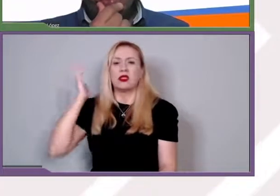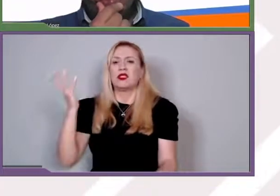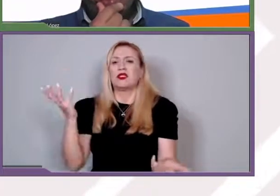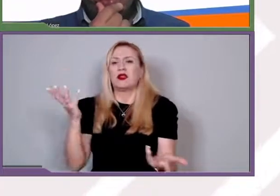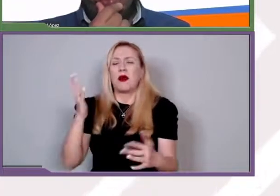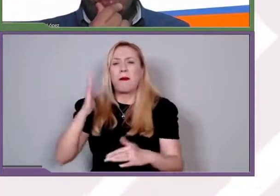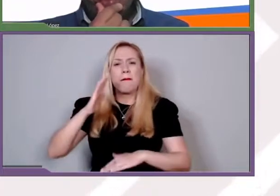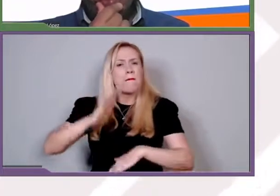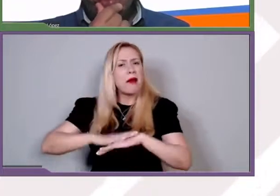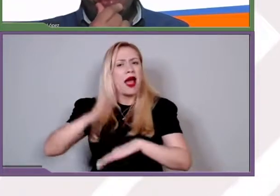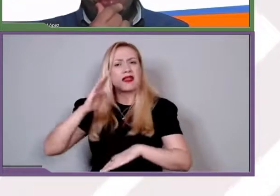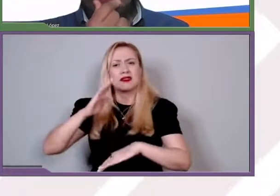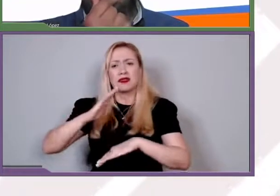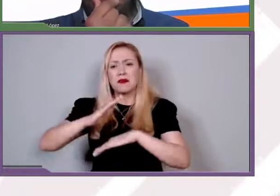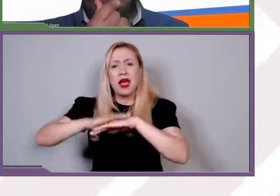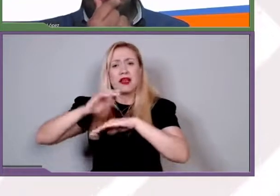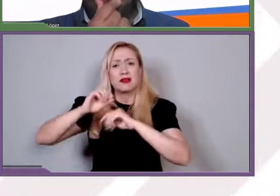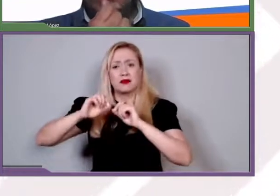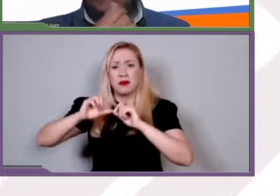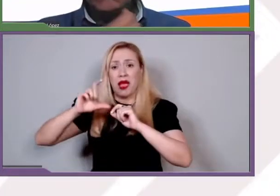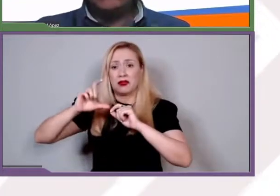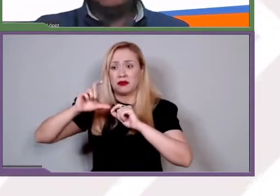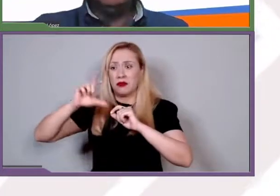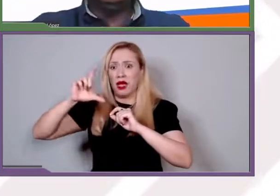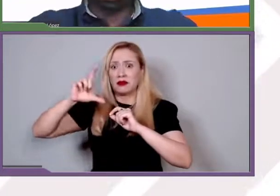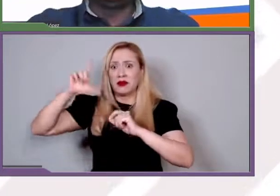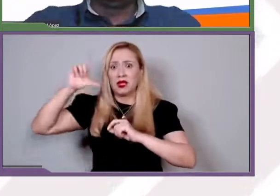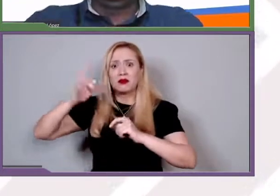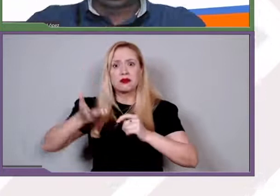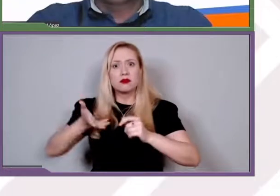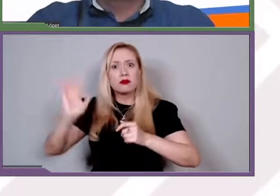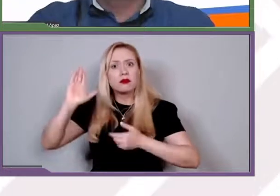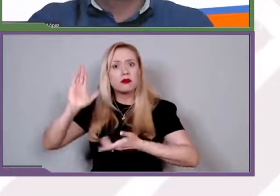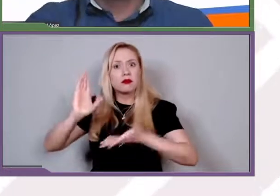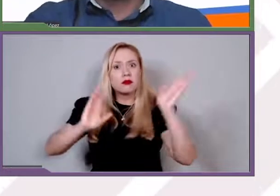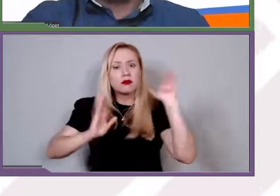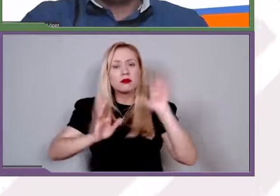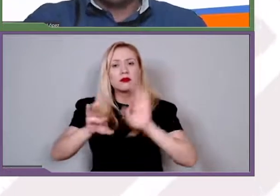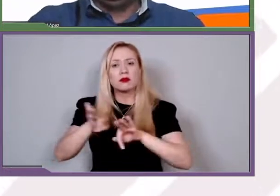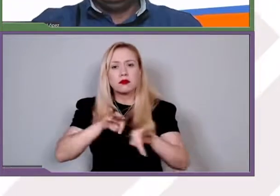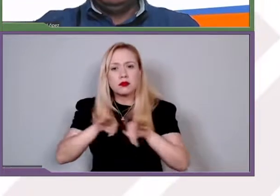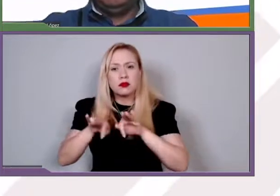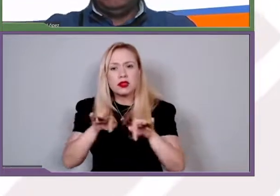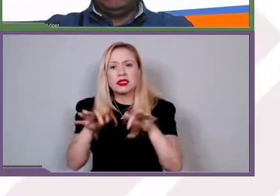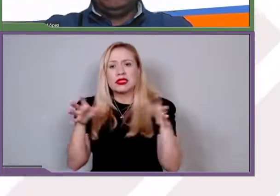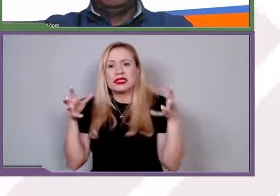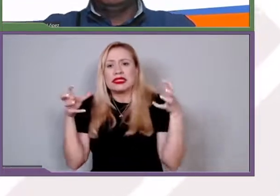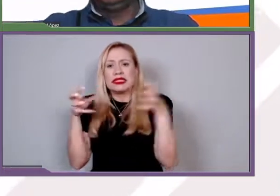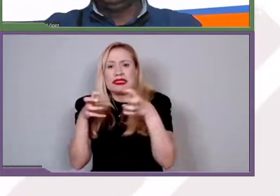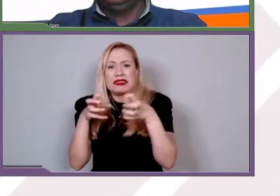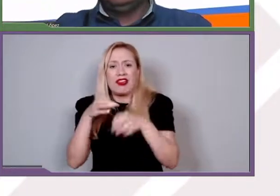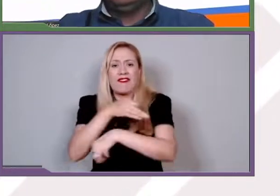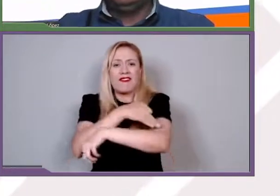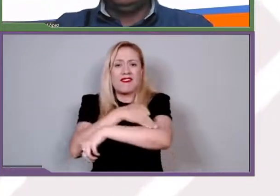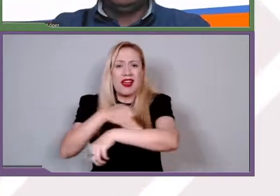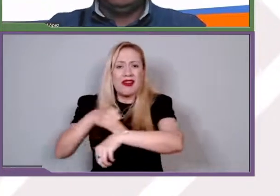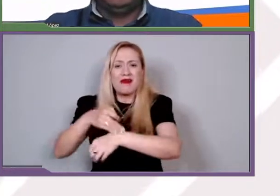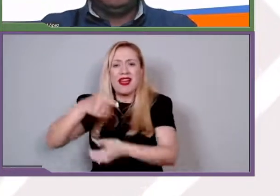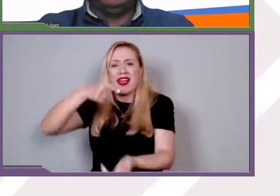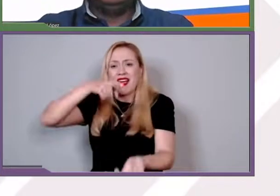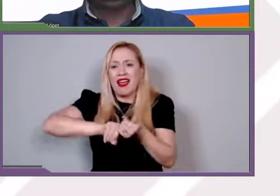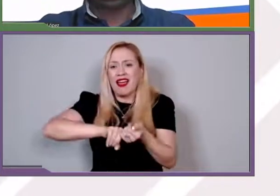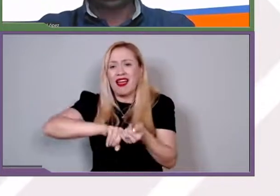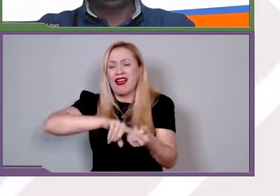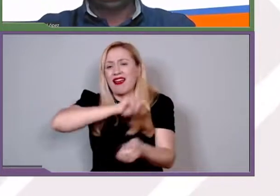ha acrecentado más porque hay mayor desempleo, hay mayor tensión familiar al interior de